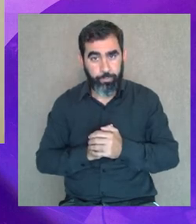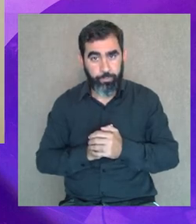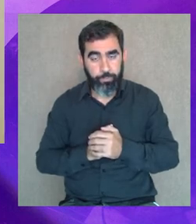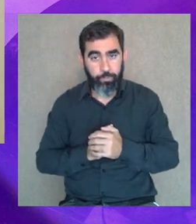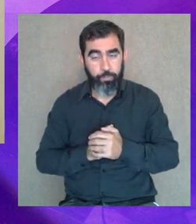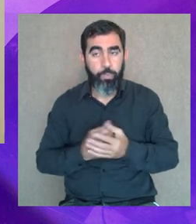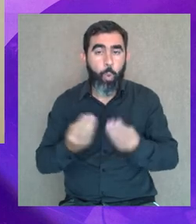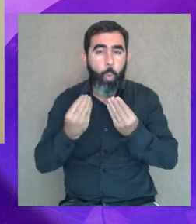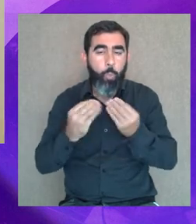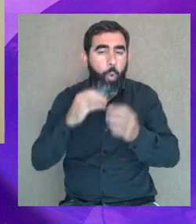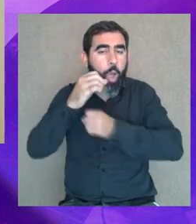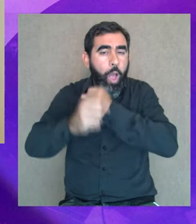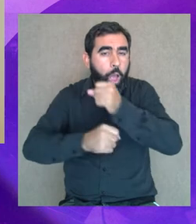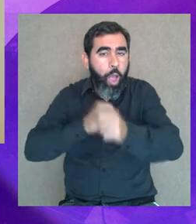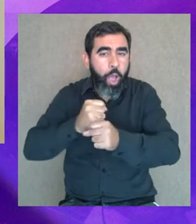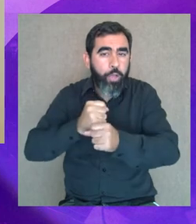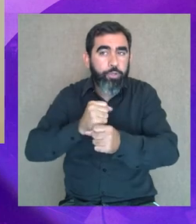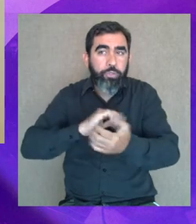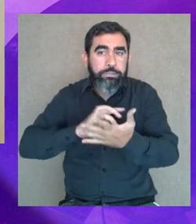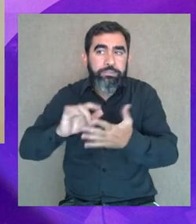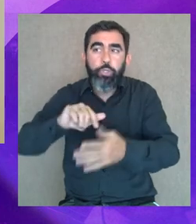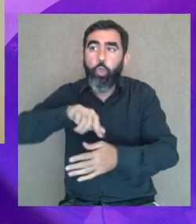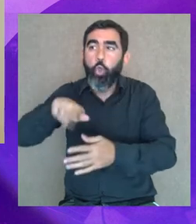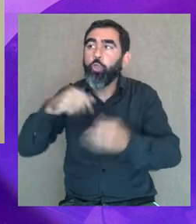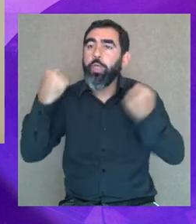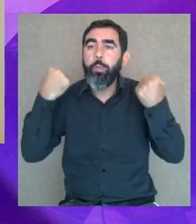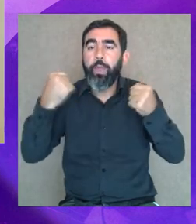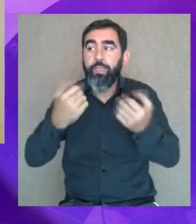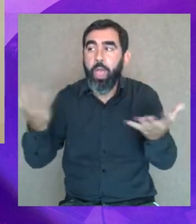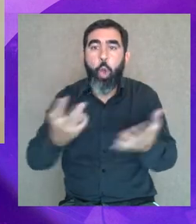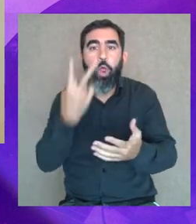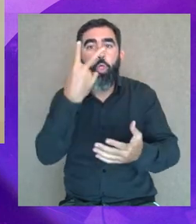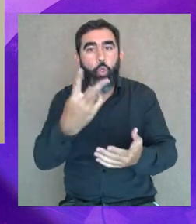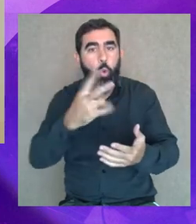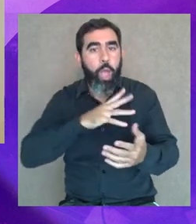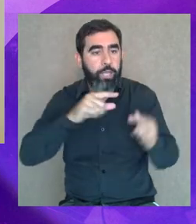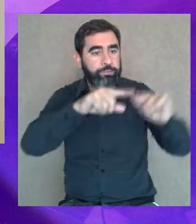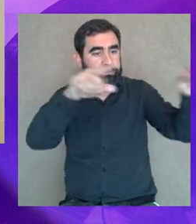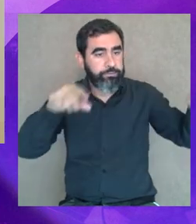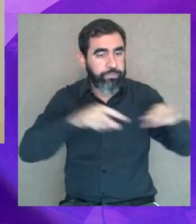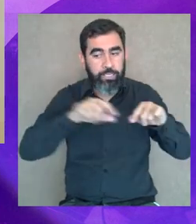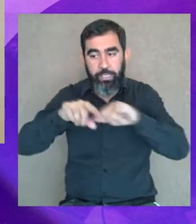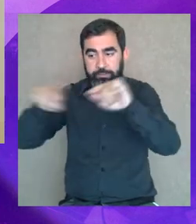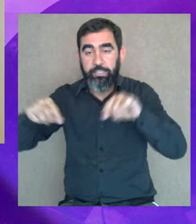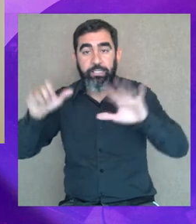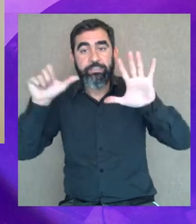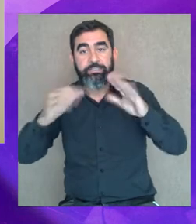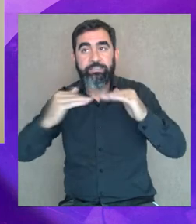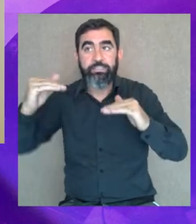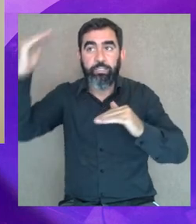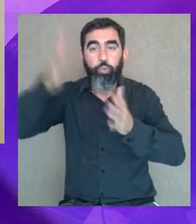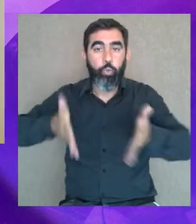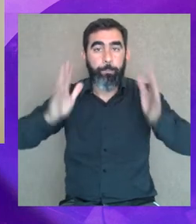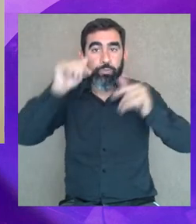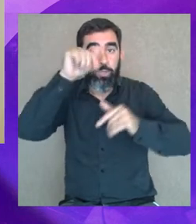el foro permaneció años sin tener un lugar donde ensayar y hoy tenemos dos maravillosas salas en el sexto piso de este